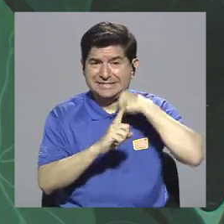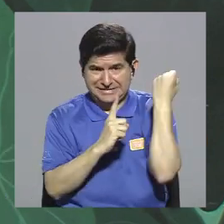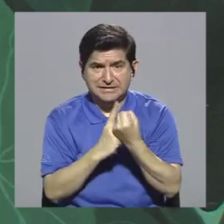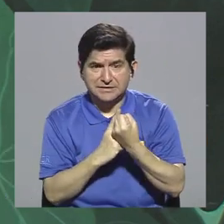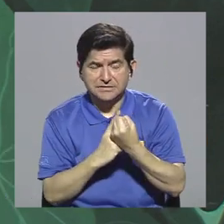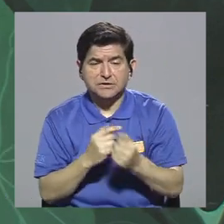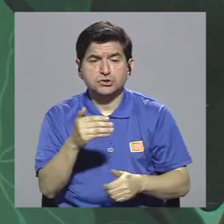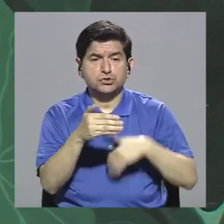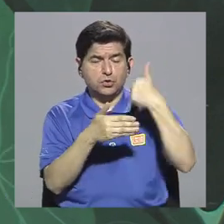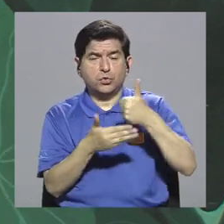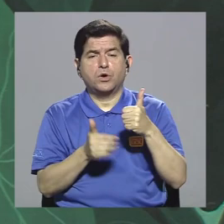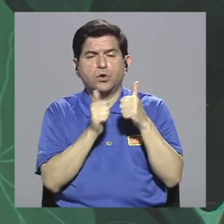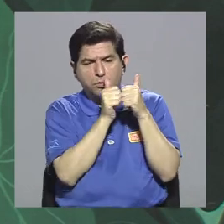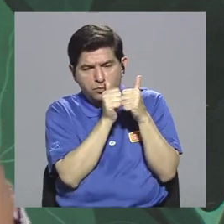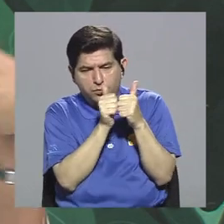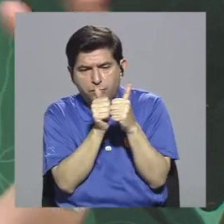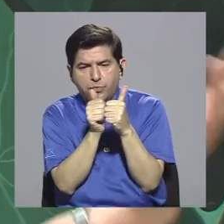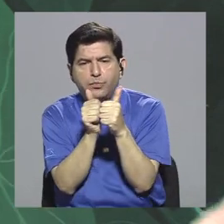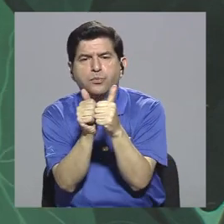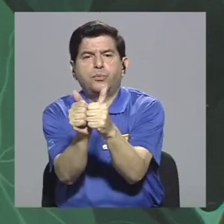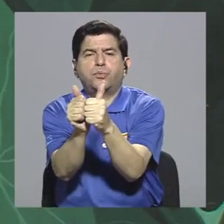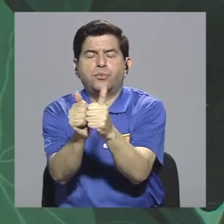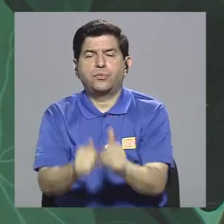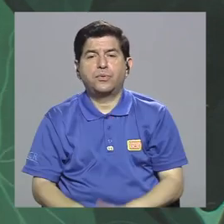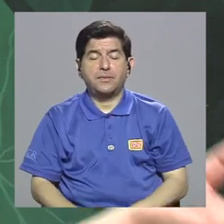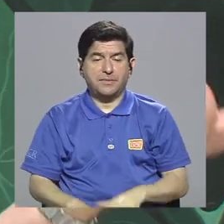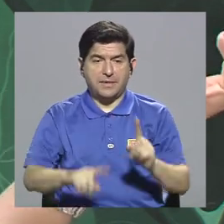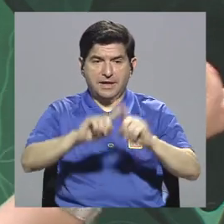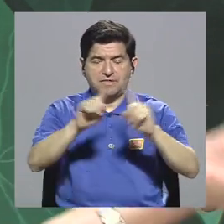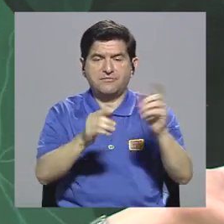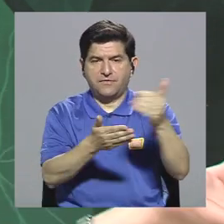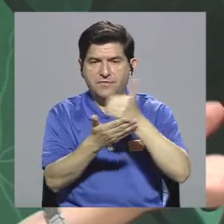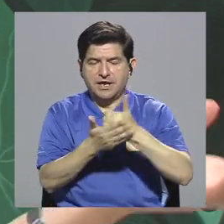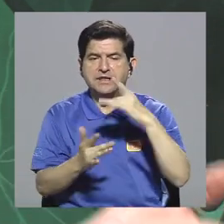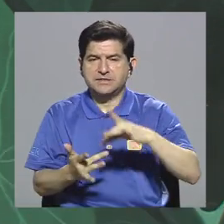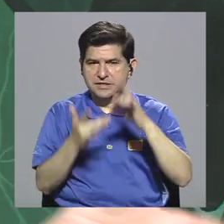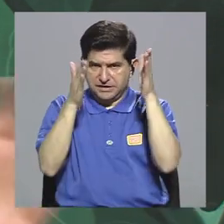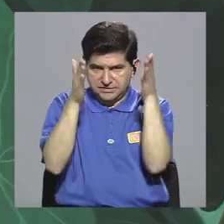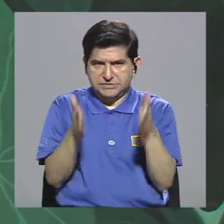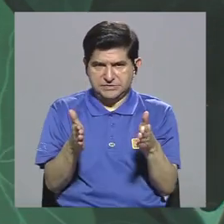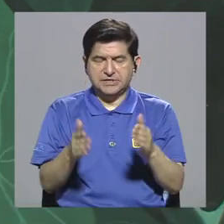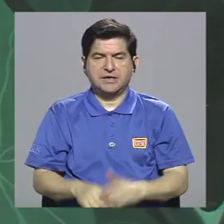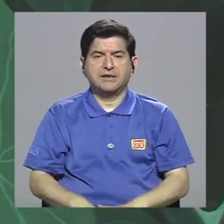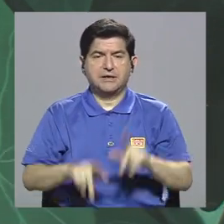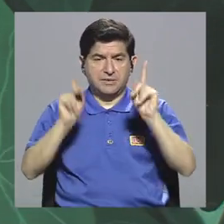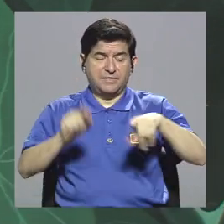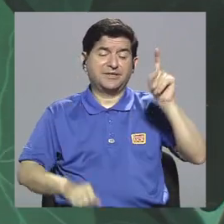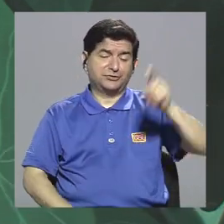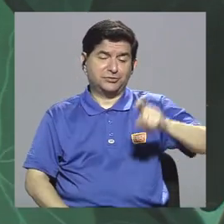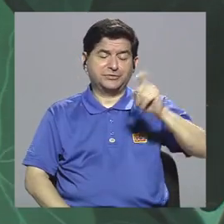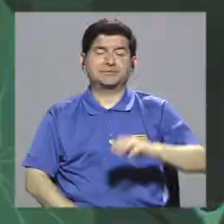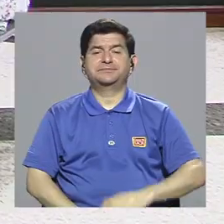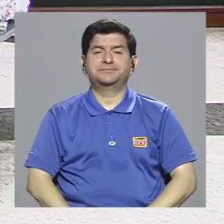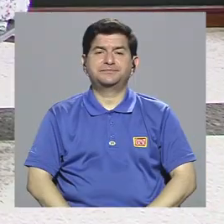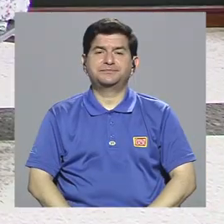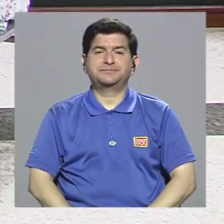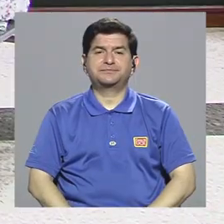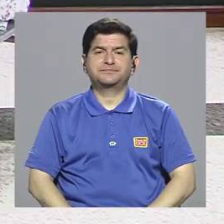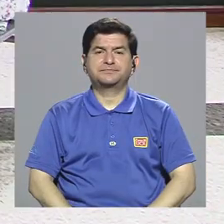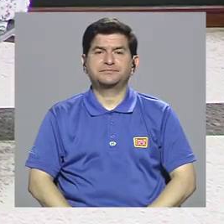luego le brinden el acompañamiento necesario hacia los recursos ya especializados que la persona va a necesitar.